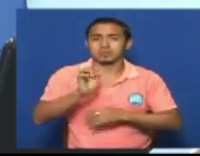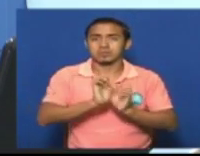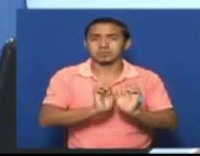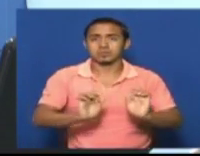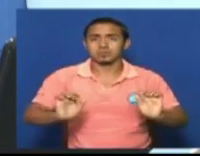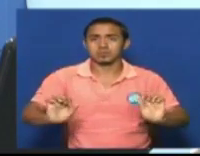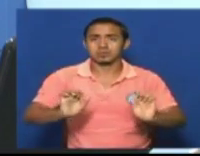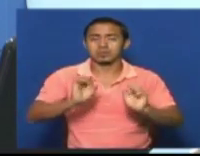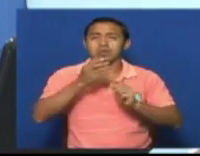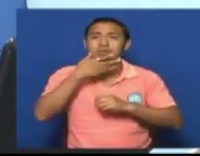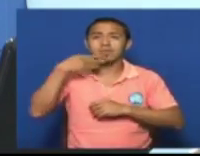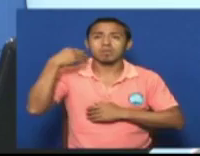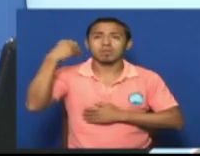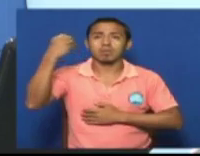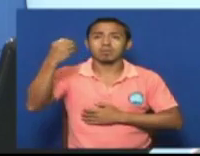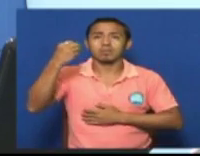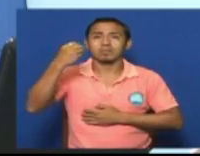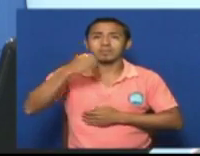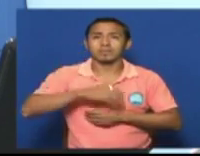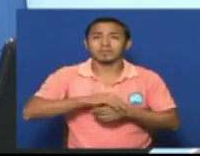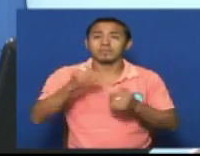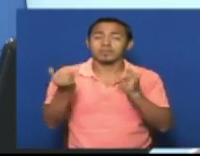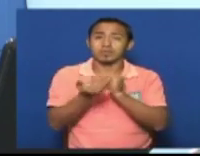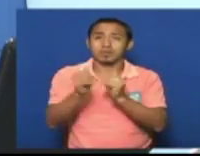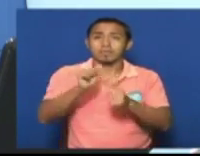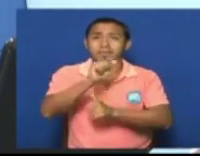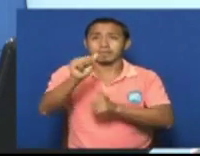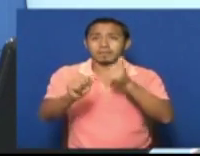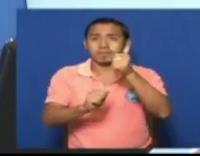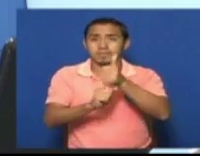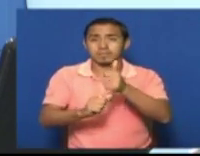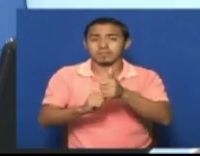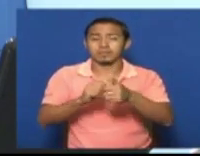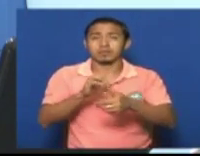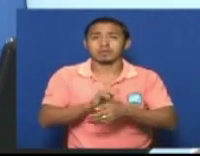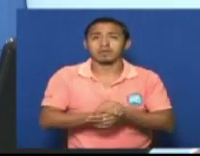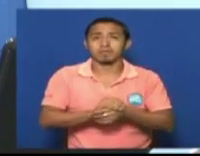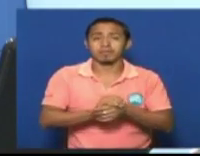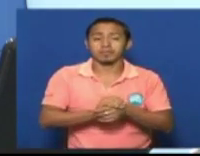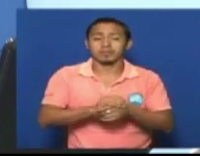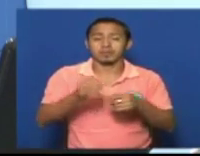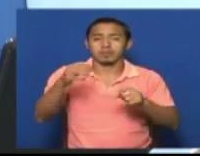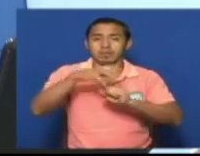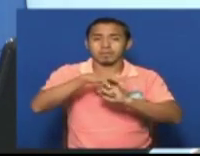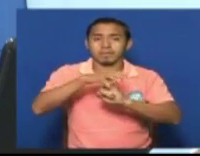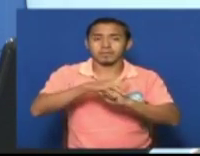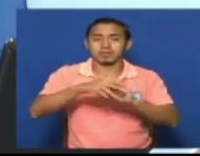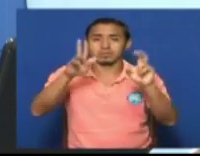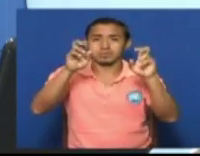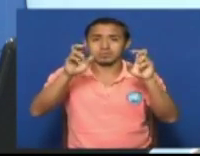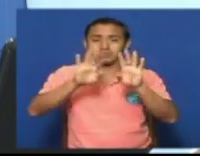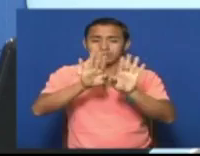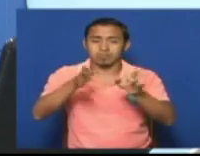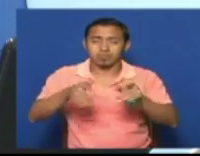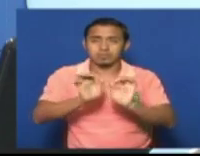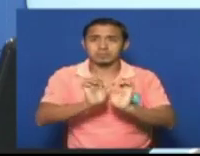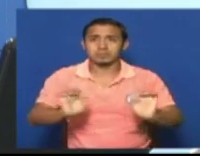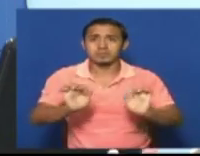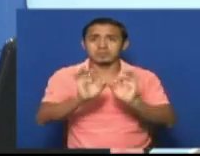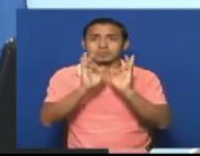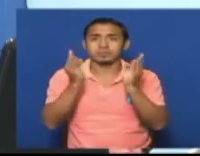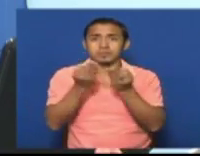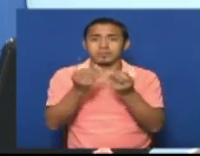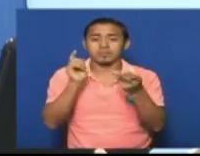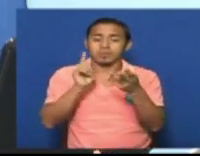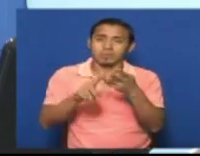y la adolescencia el también vicepresidente de la comisión de asuntos de la mujer niñez juventud y familia también